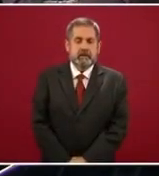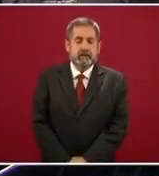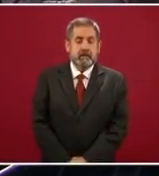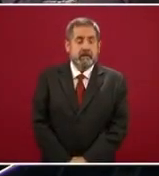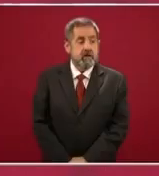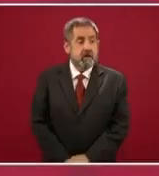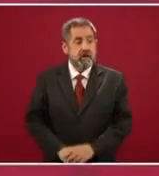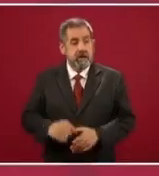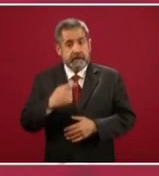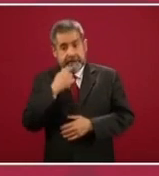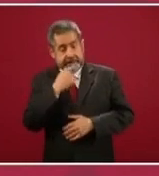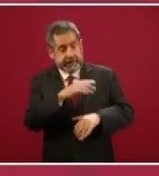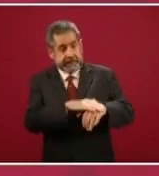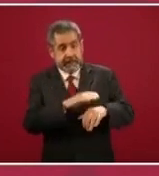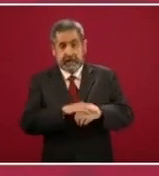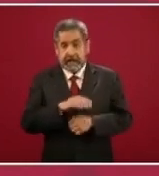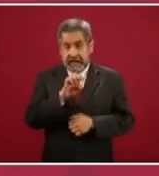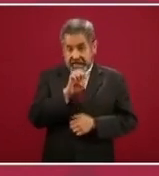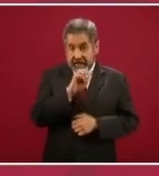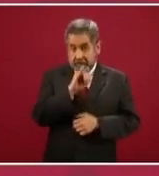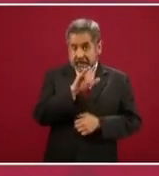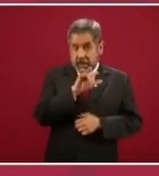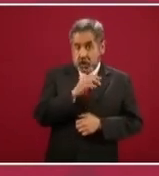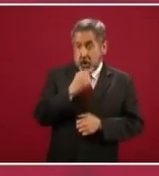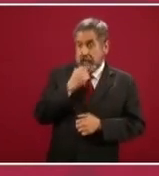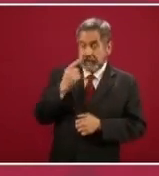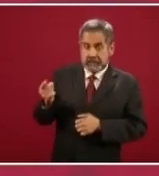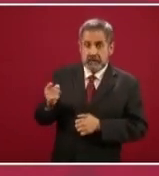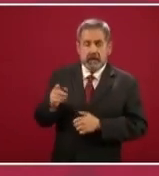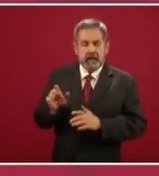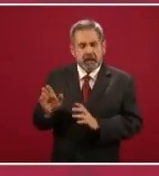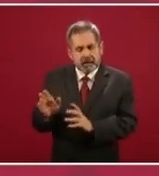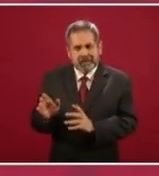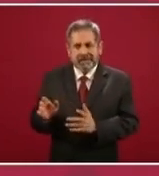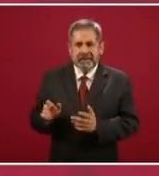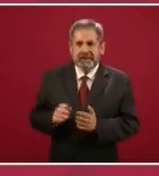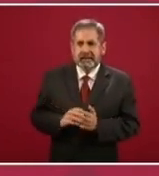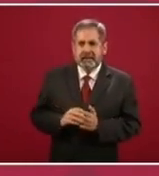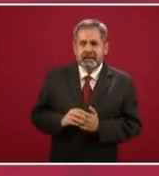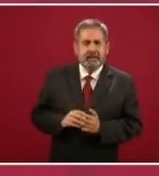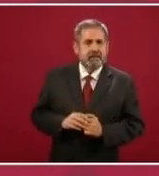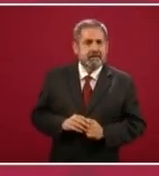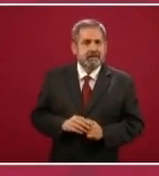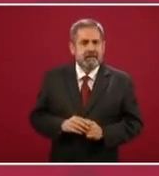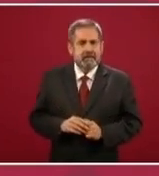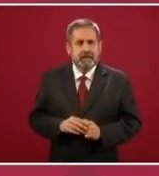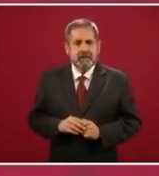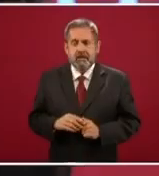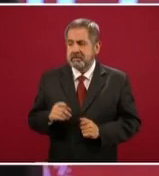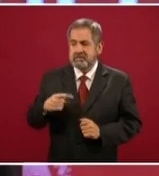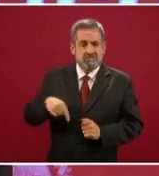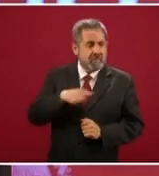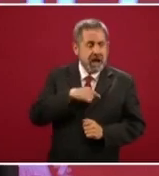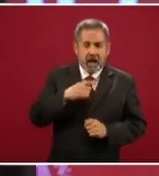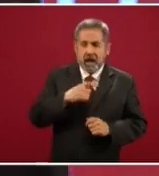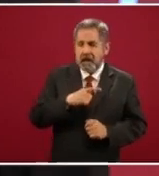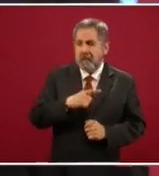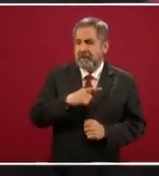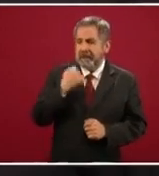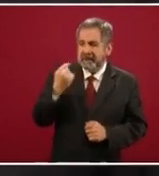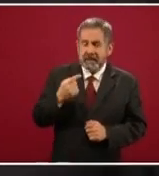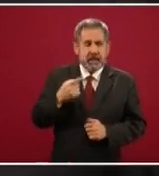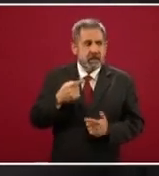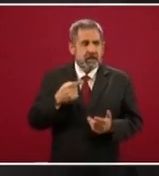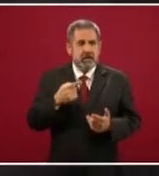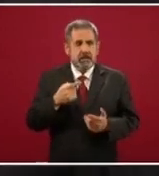Y le decía Emilio, es que vamos a perder